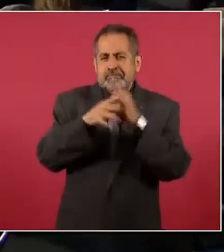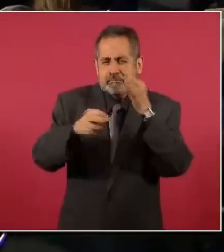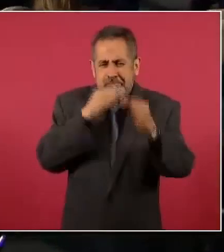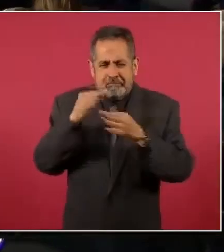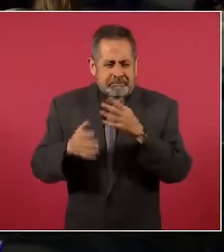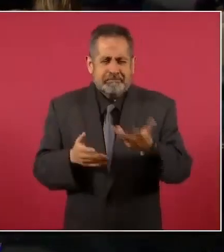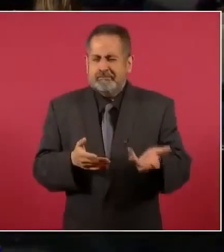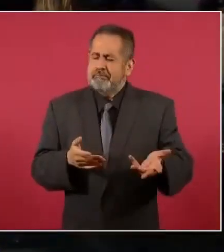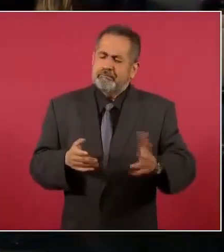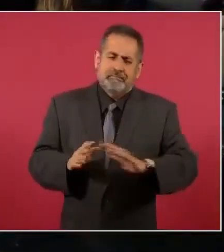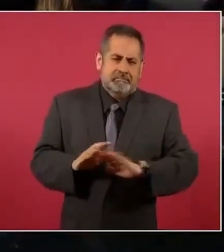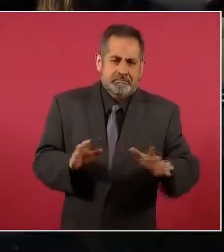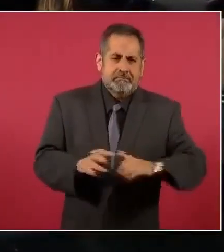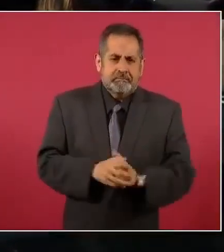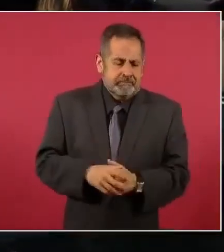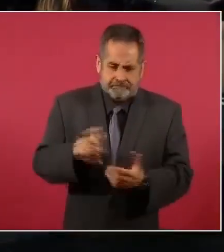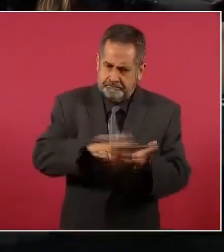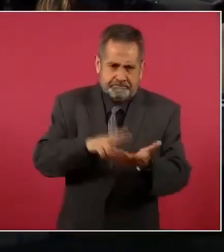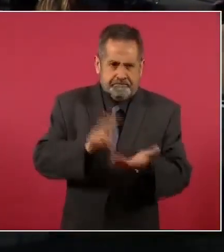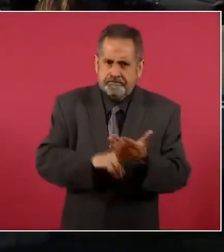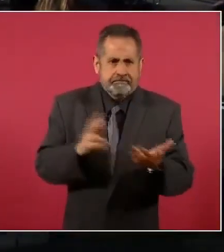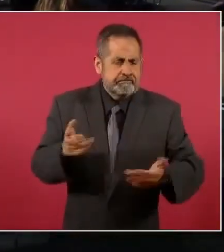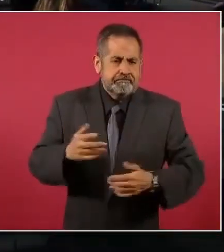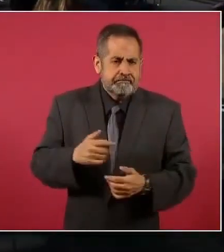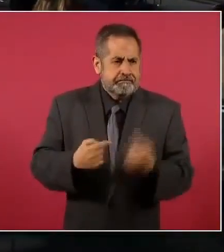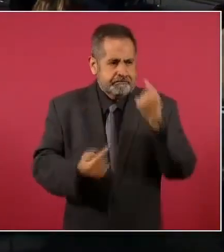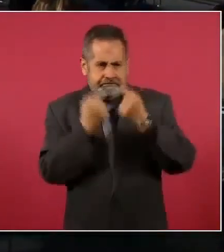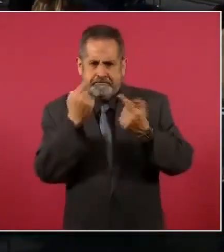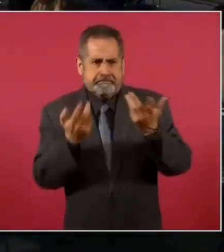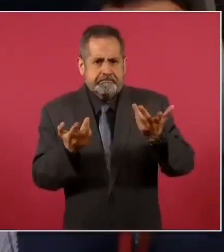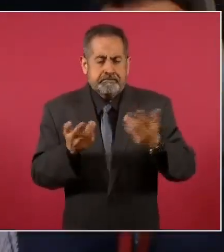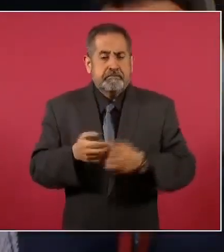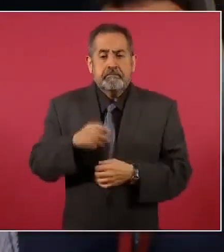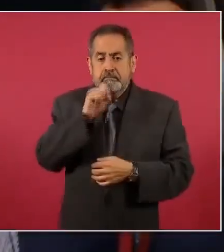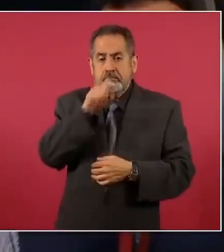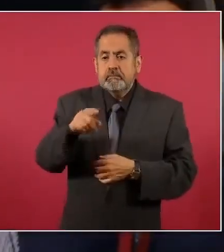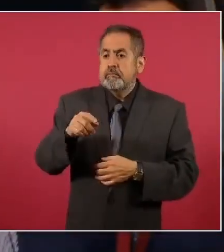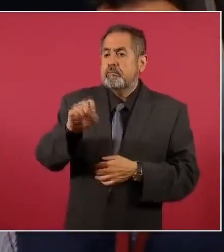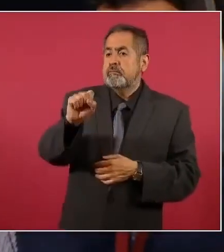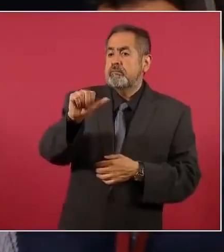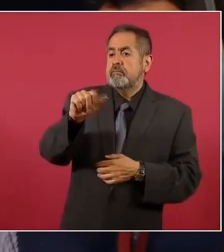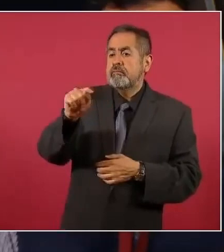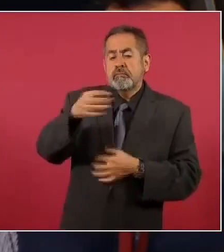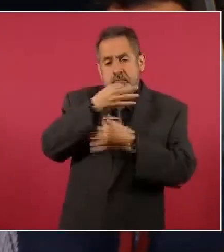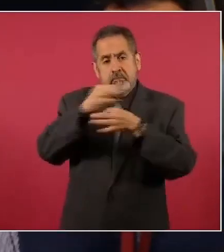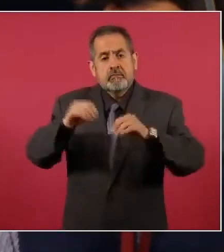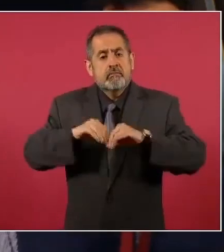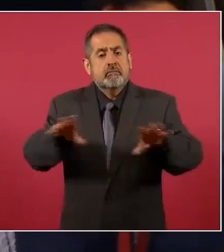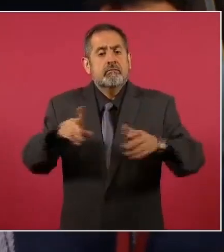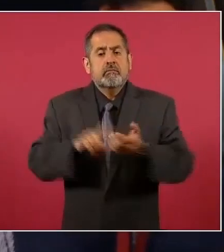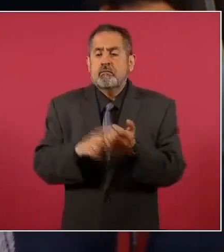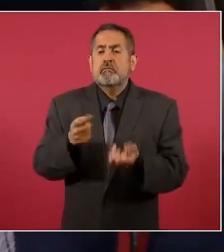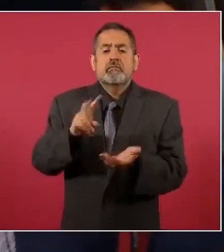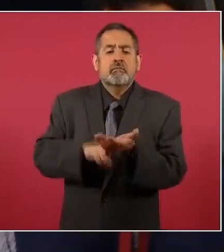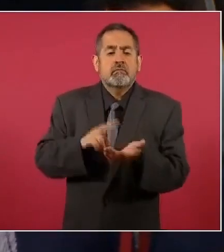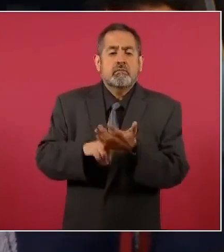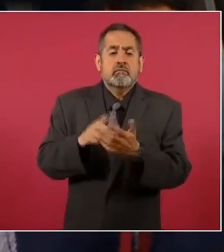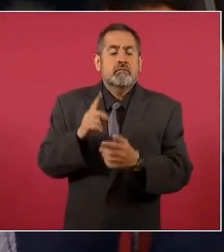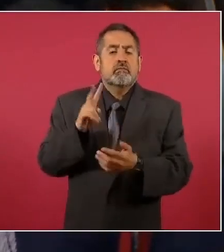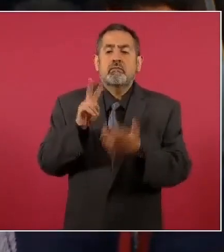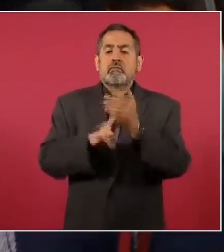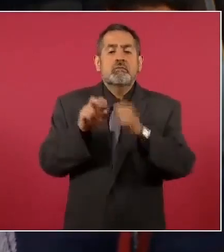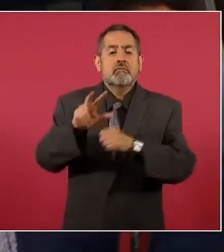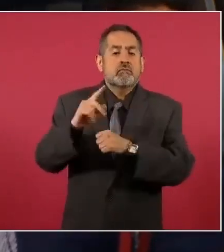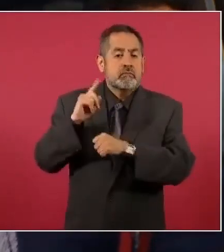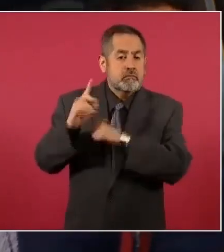periodístico, pues es algo que no se vale. Y también pedirle que si el SAT puede informar aquí la fecha y cuánto fue el valor enterado del 2018 a la